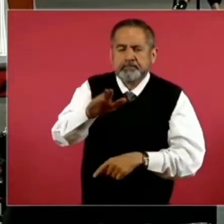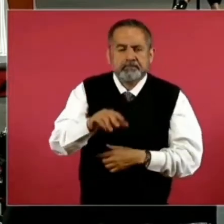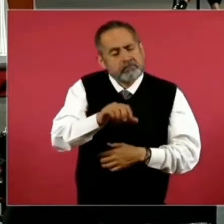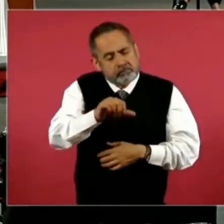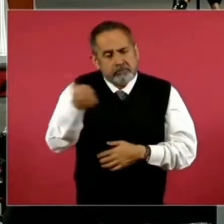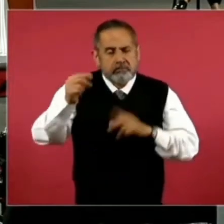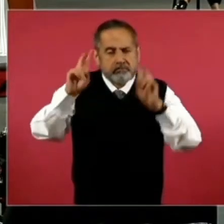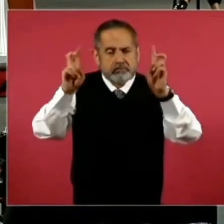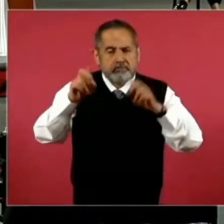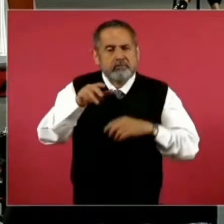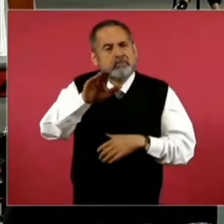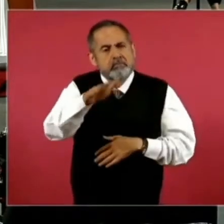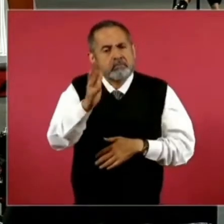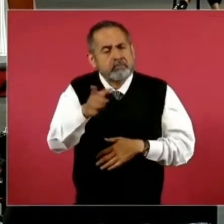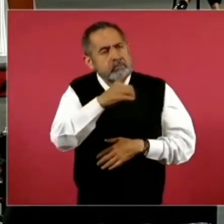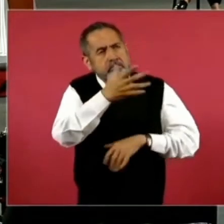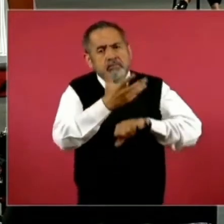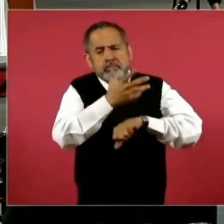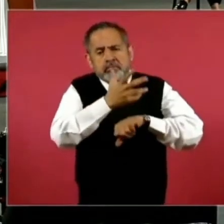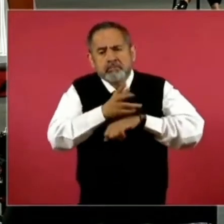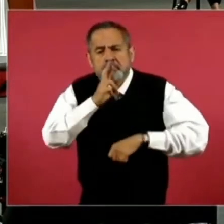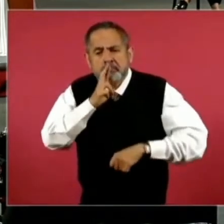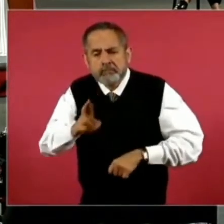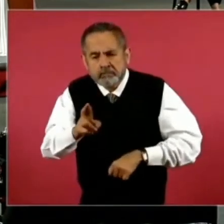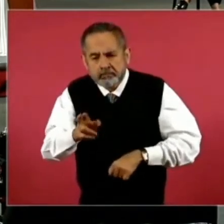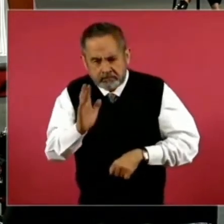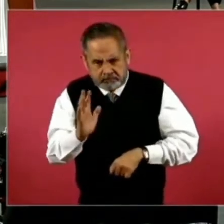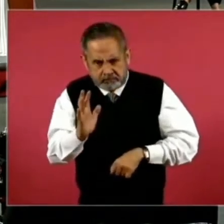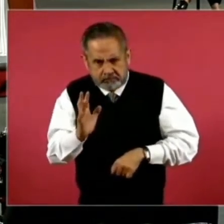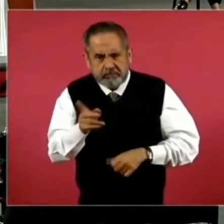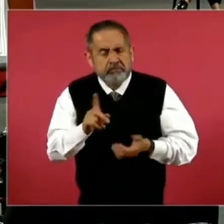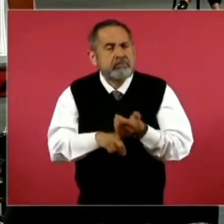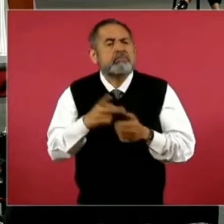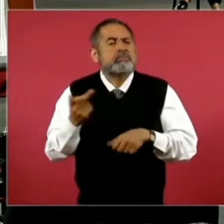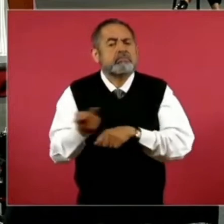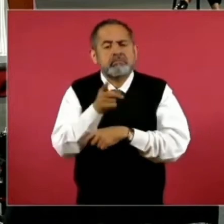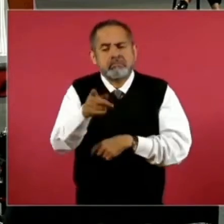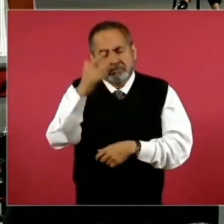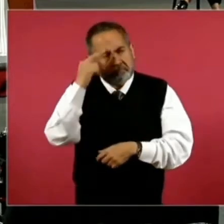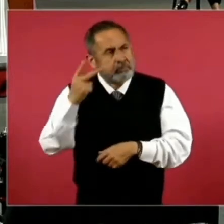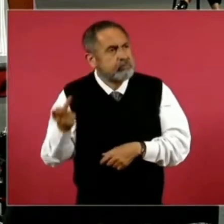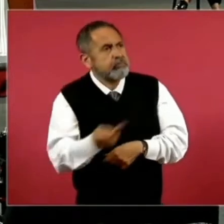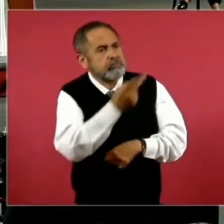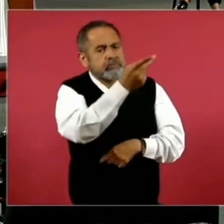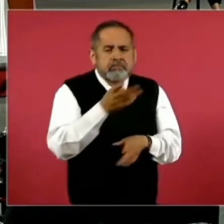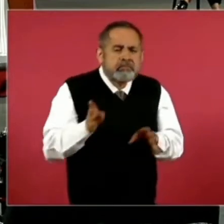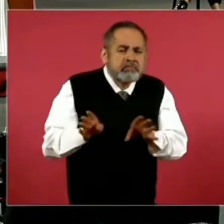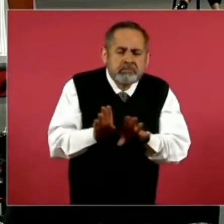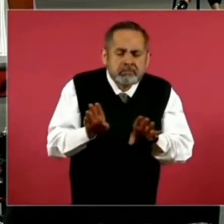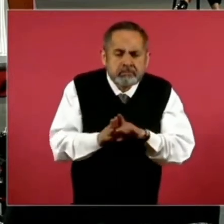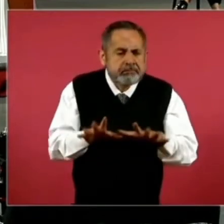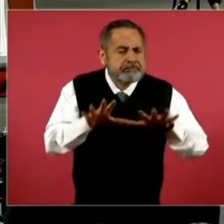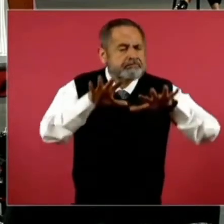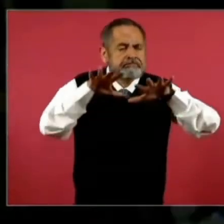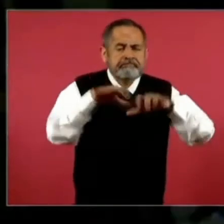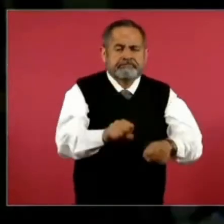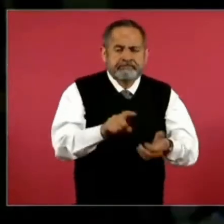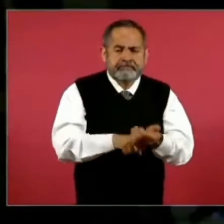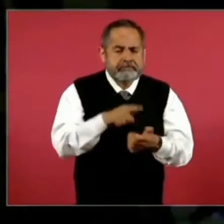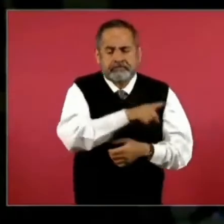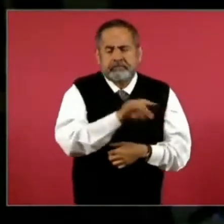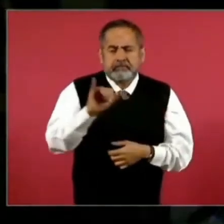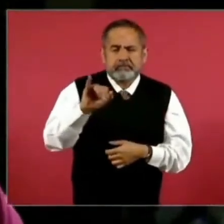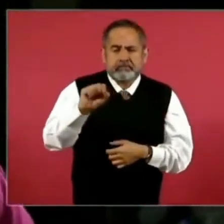Consultarle si ya respondió el gobierno de Estados Unidos respecto de cómo fueron, o más bien cómo sucedió la detención de